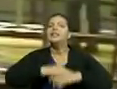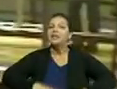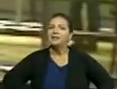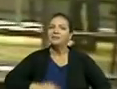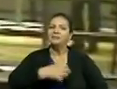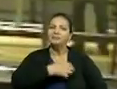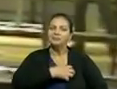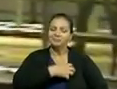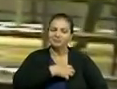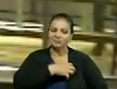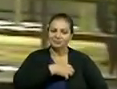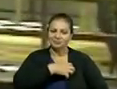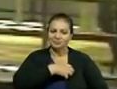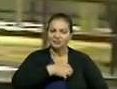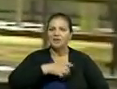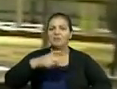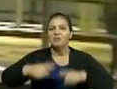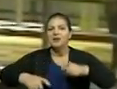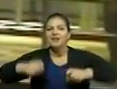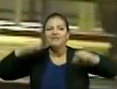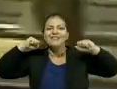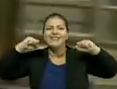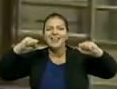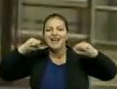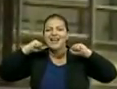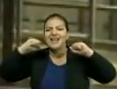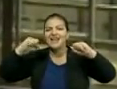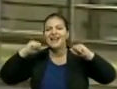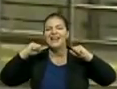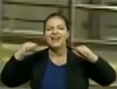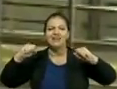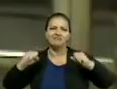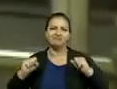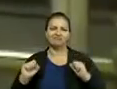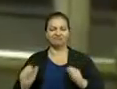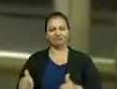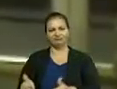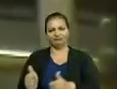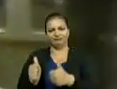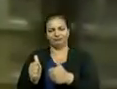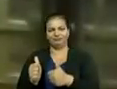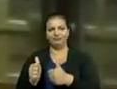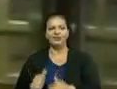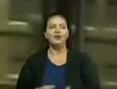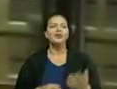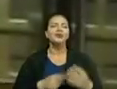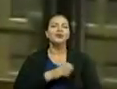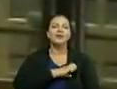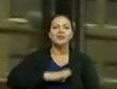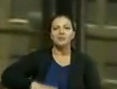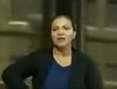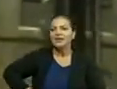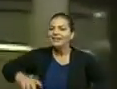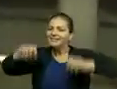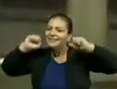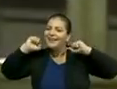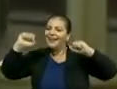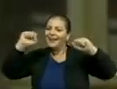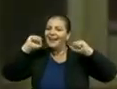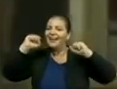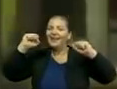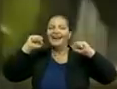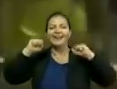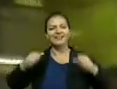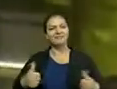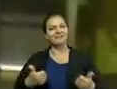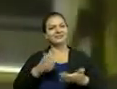que entendió que el partido quedó en la cancha. Se perdió en la cancha y quedó en la cancha. El resto, pues, ya uno con sus amigos